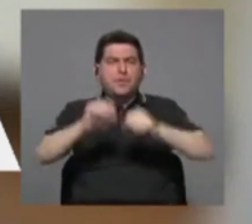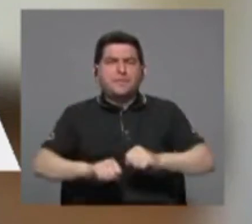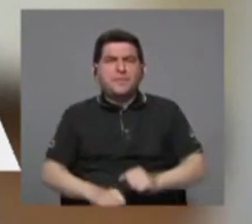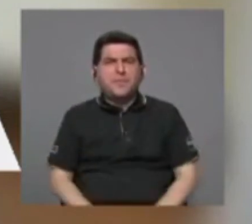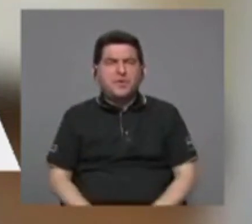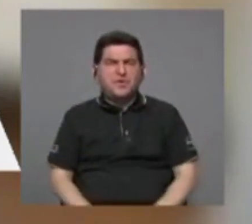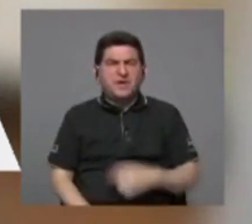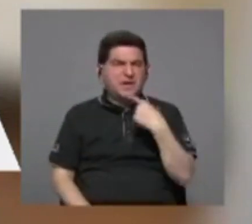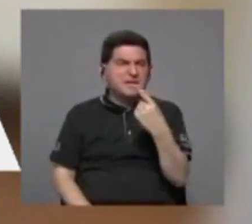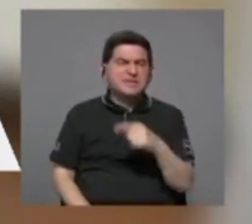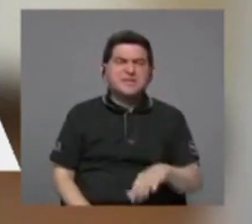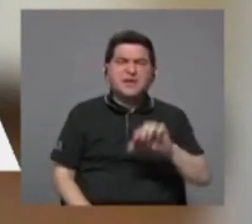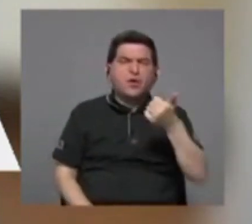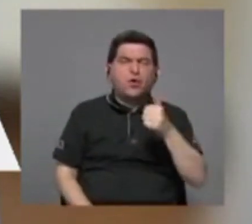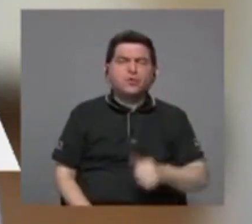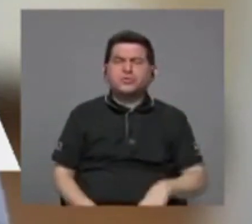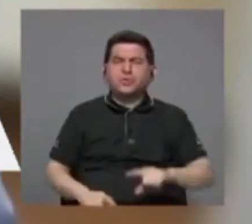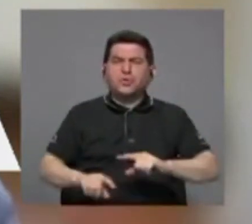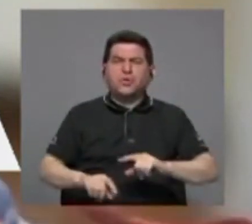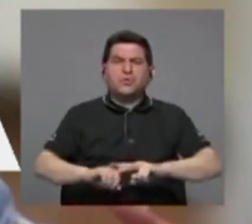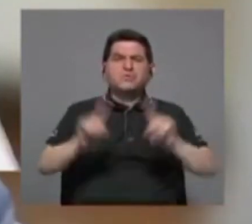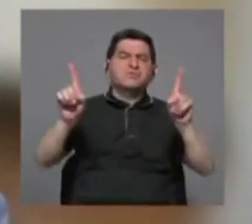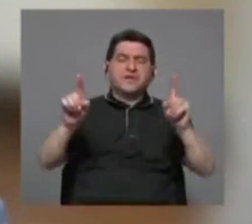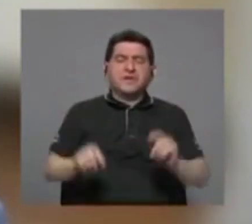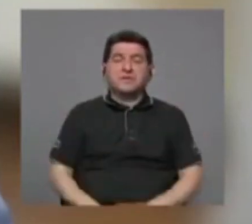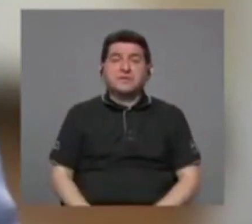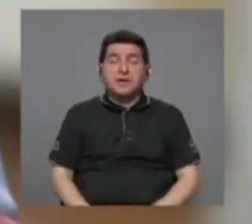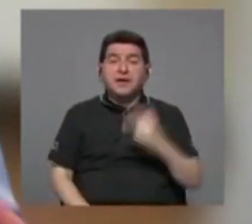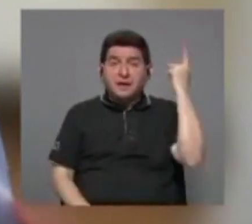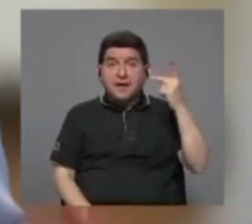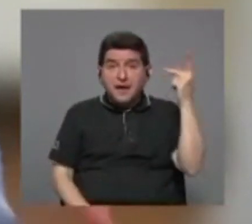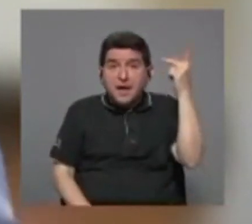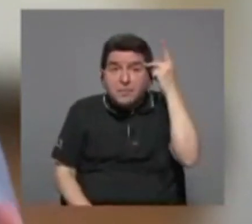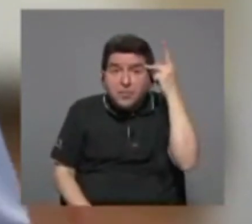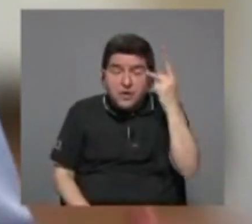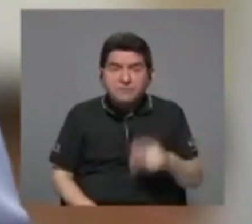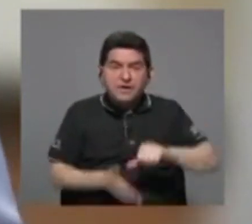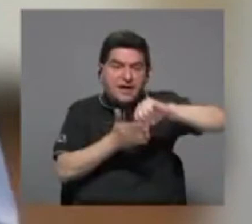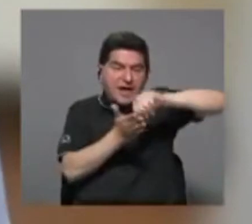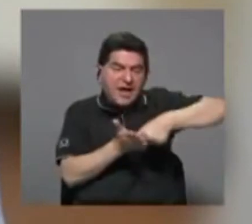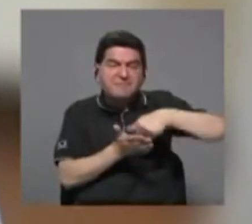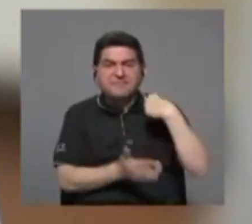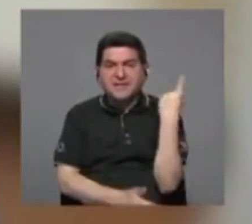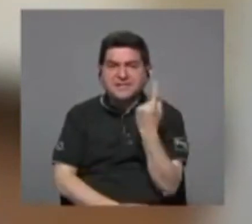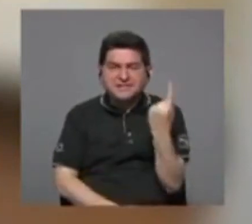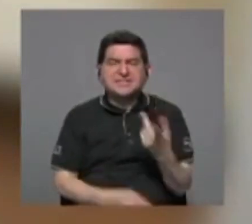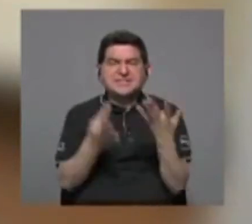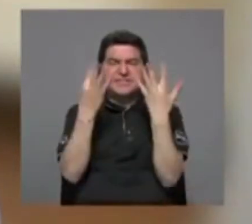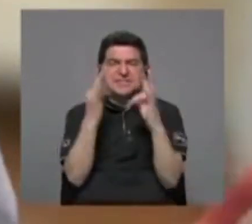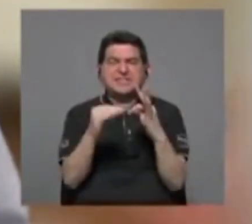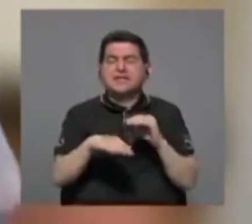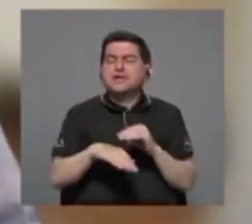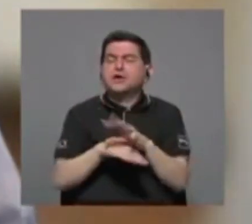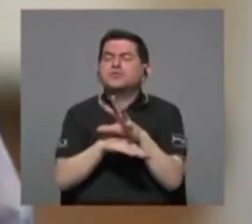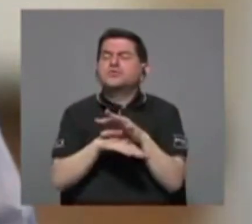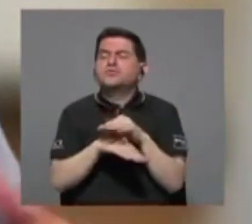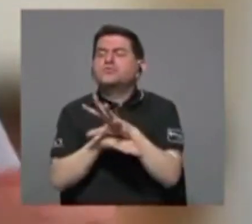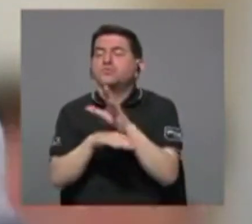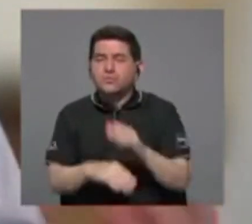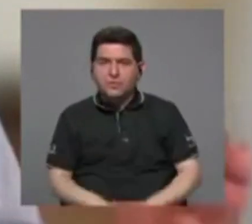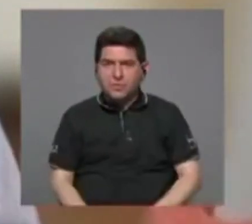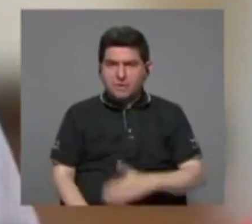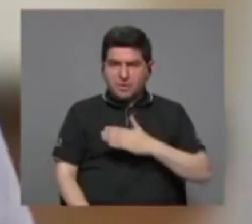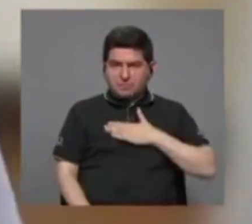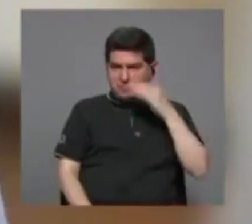esté equivocado, mientras que en la parte de la política el énfasis siempre es tratar de persuadir de que el punto de vista de